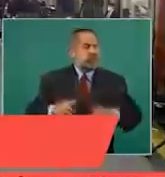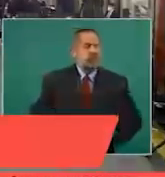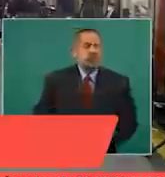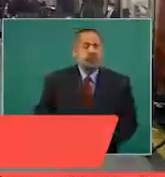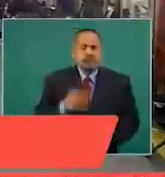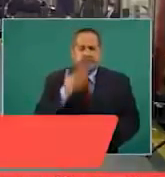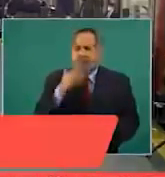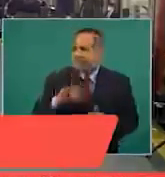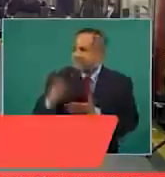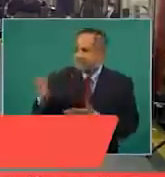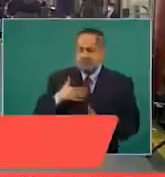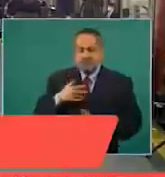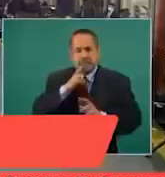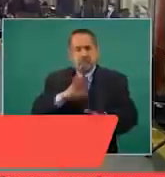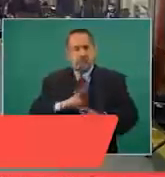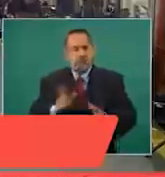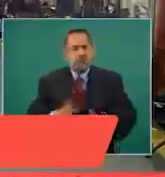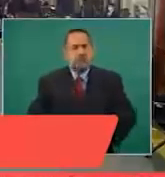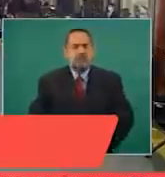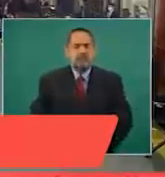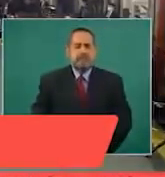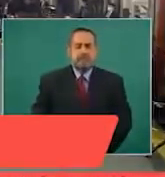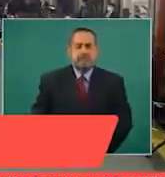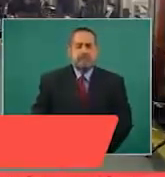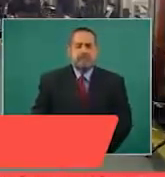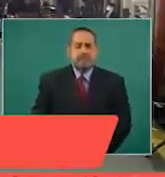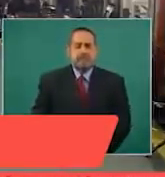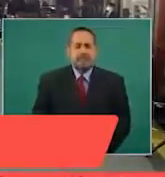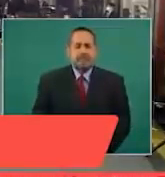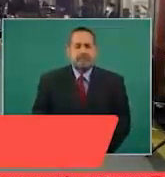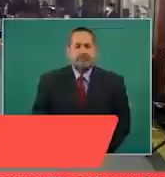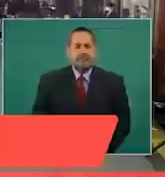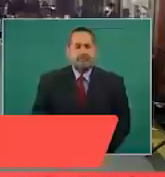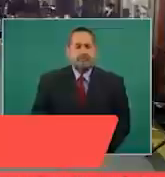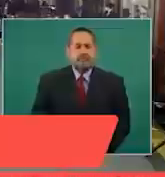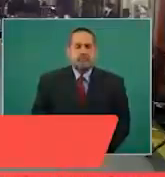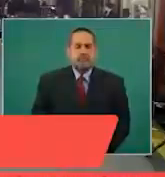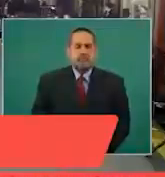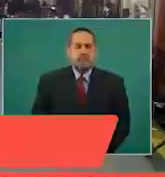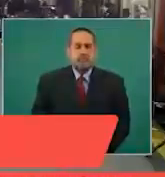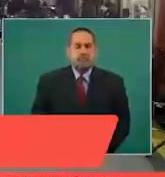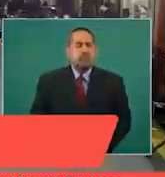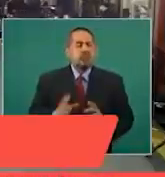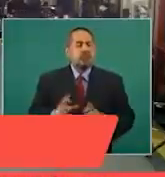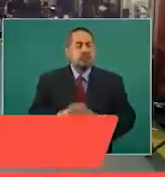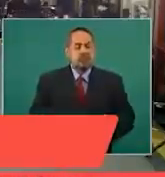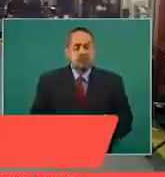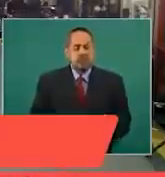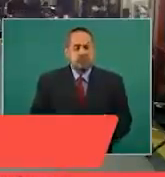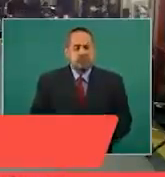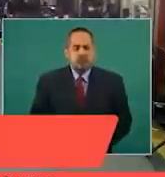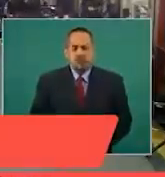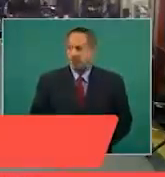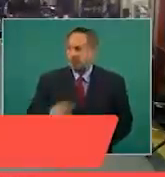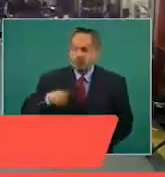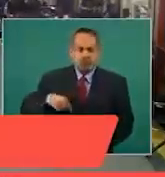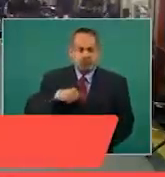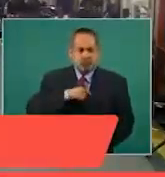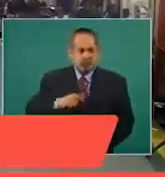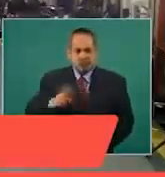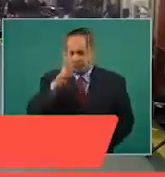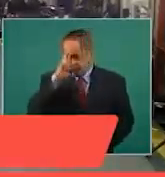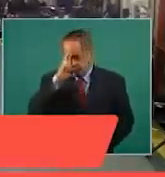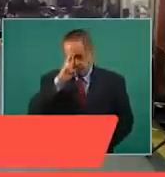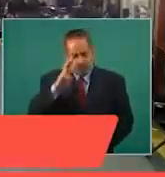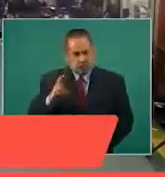ungido, siendo elegido como candidato por Cristina Fernández de Kirchner, la, la, la